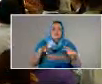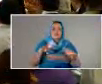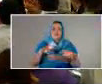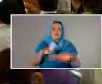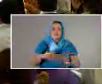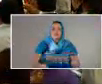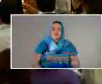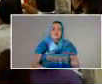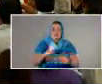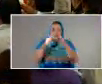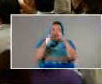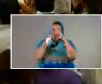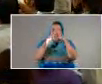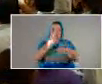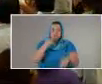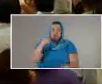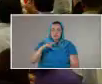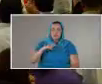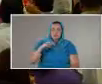será la herencia